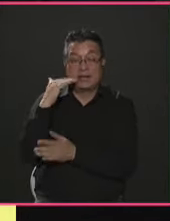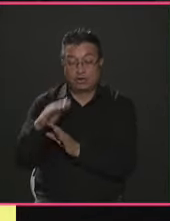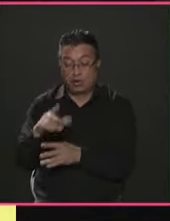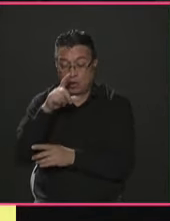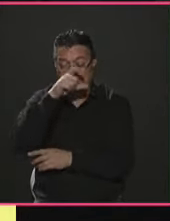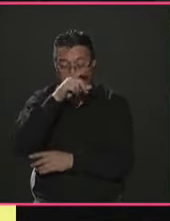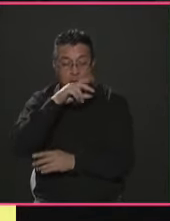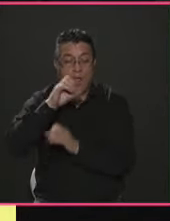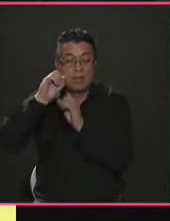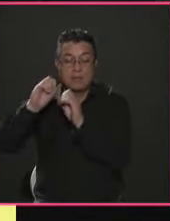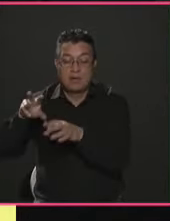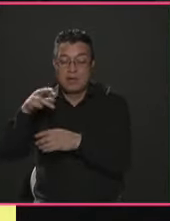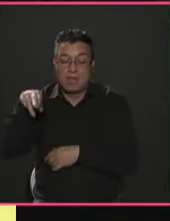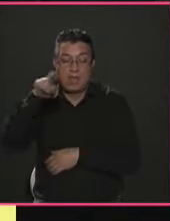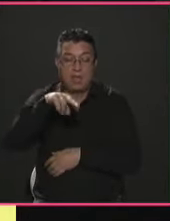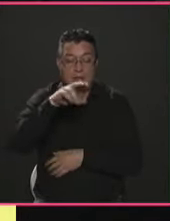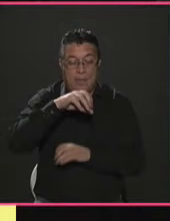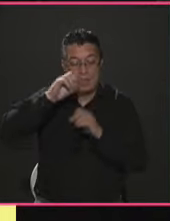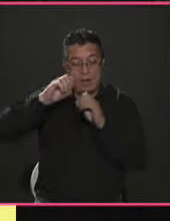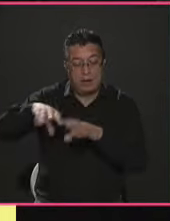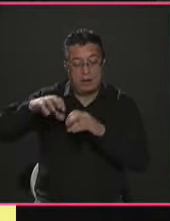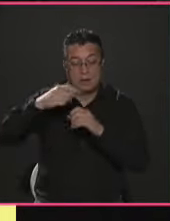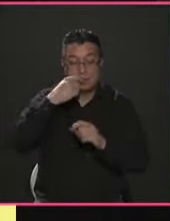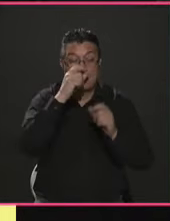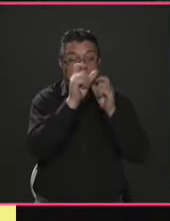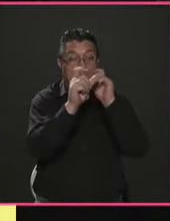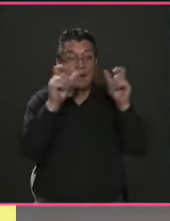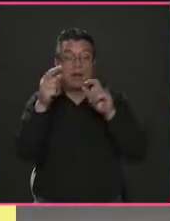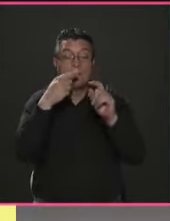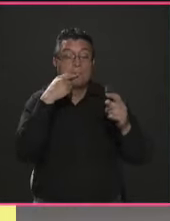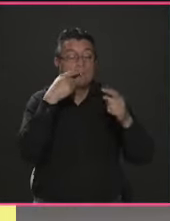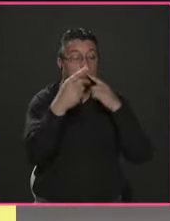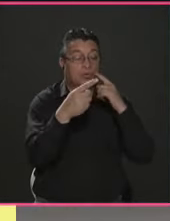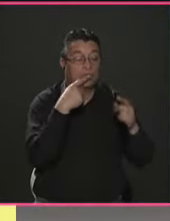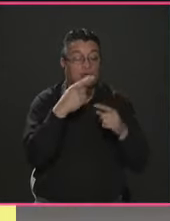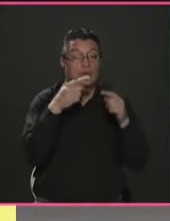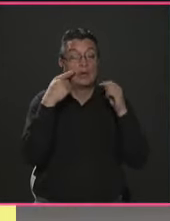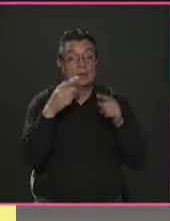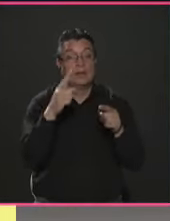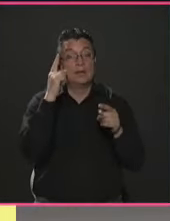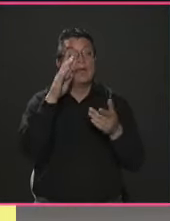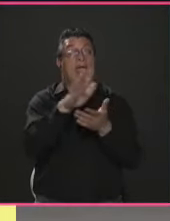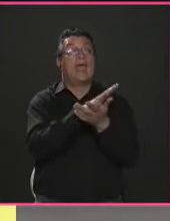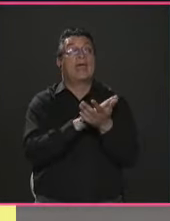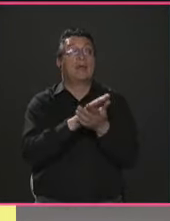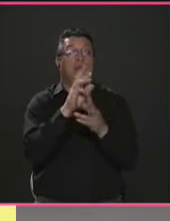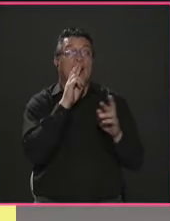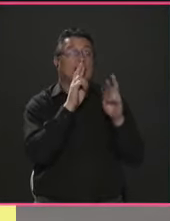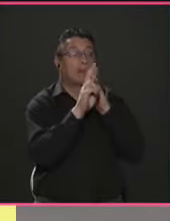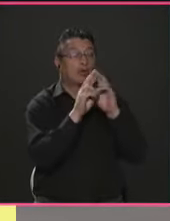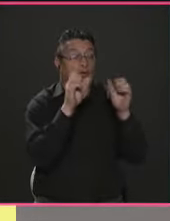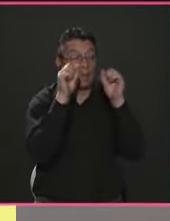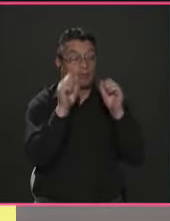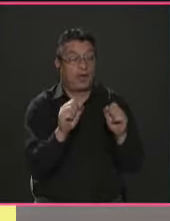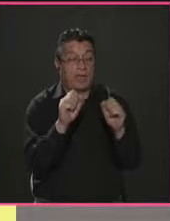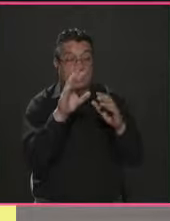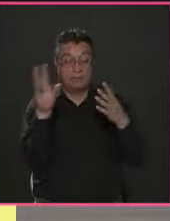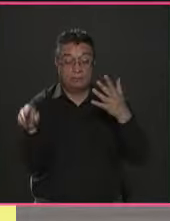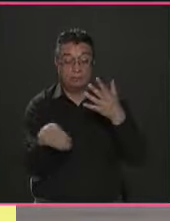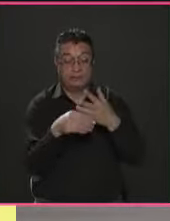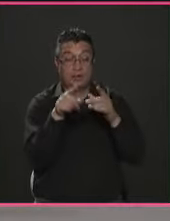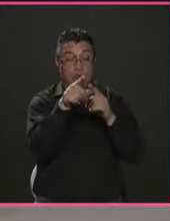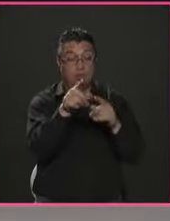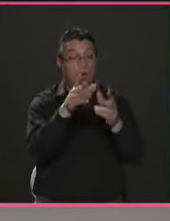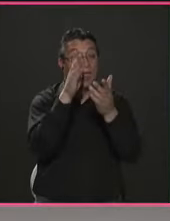Mira maquinita te voy a dar ejemplo de frase o de pregunta y te voy a pasar el ejemplo de la respuesta posible y lo que tiene que hacer la